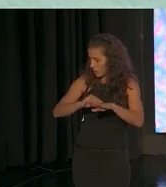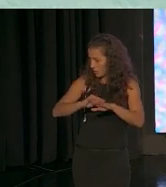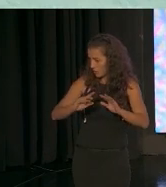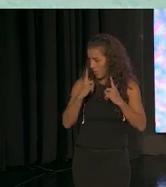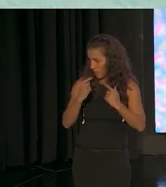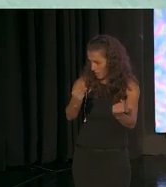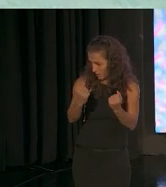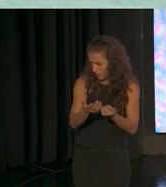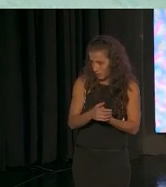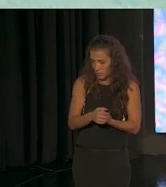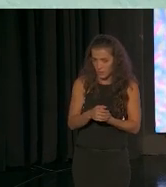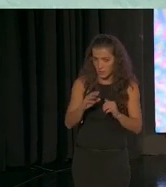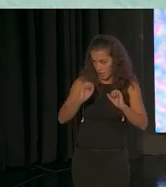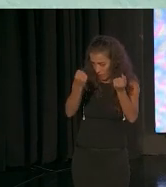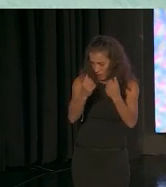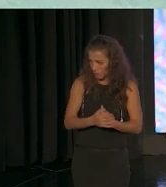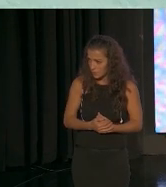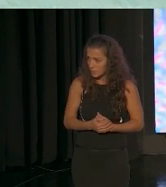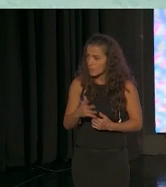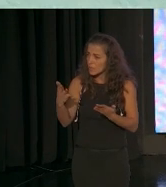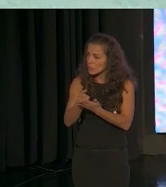Todas las infancias.